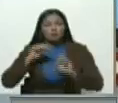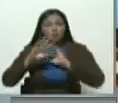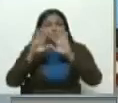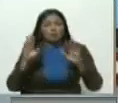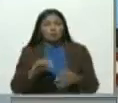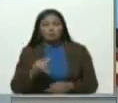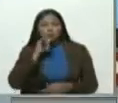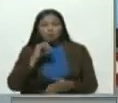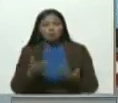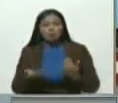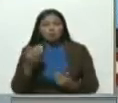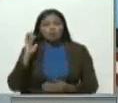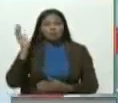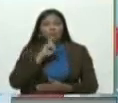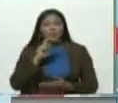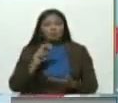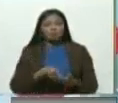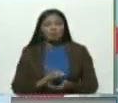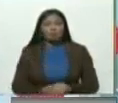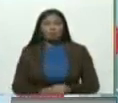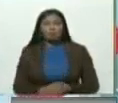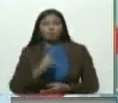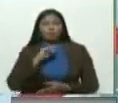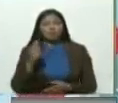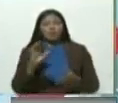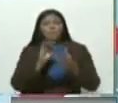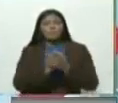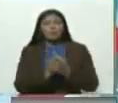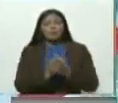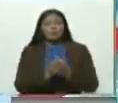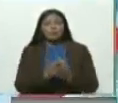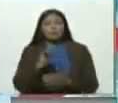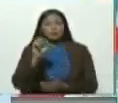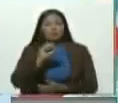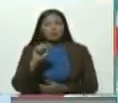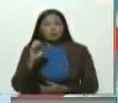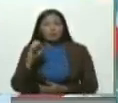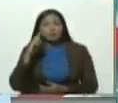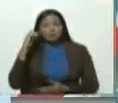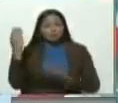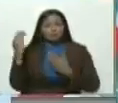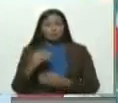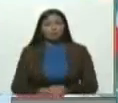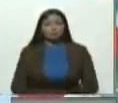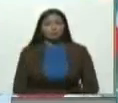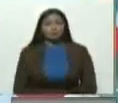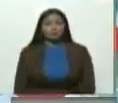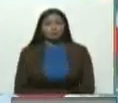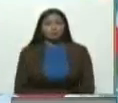Hay información importante en la Asamblea Nacional. Allí está nuestra compañera Yesset Cabrera y nos las trae. Adelante, Yesset.